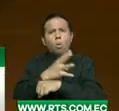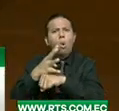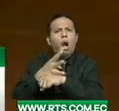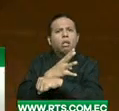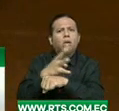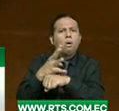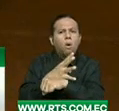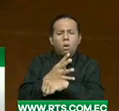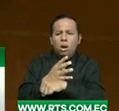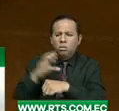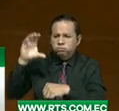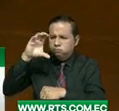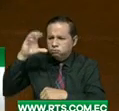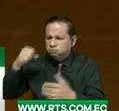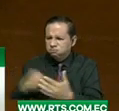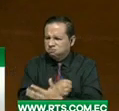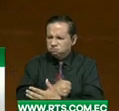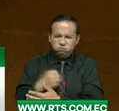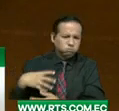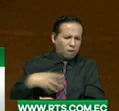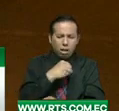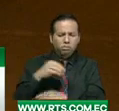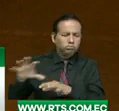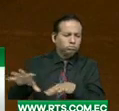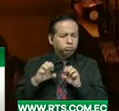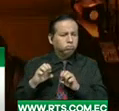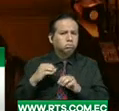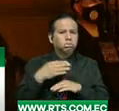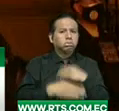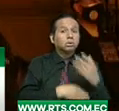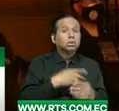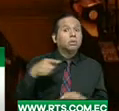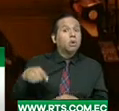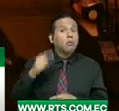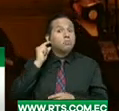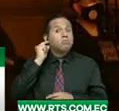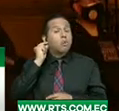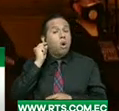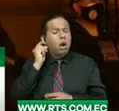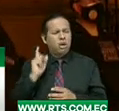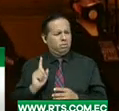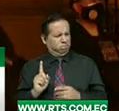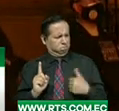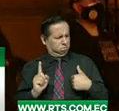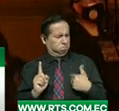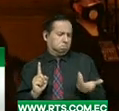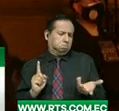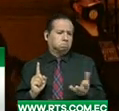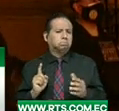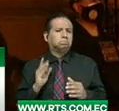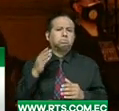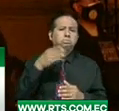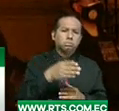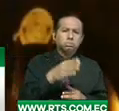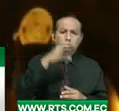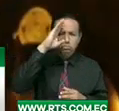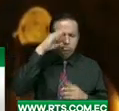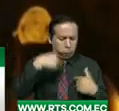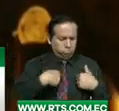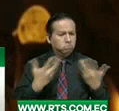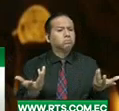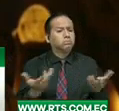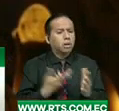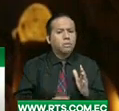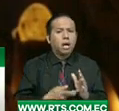más tarde, la mujer se entregó a la justicia y Castillo reaccionó a la insólita situación a través de un mensaje transmitido por televisión y calificó